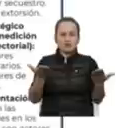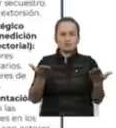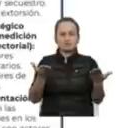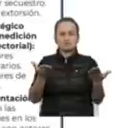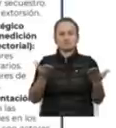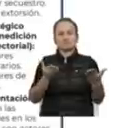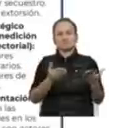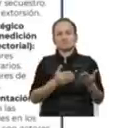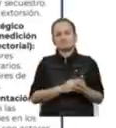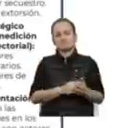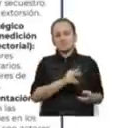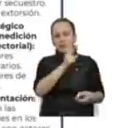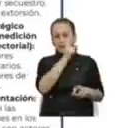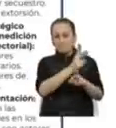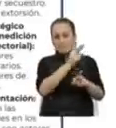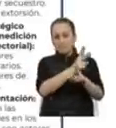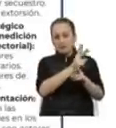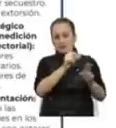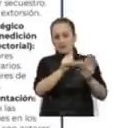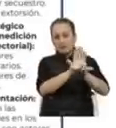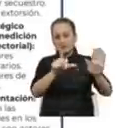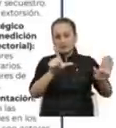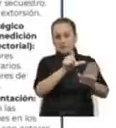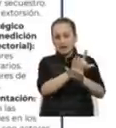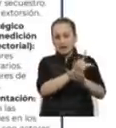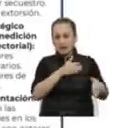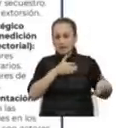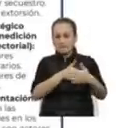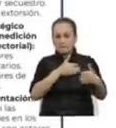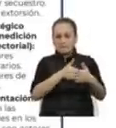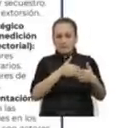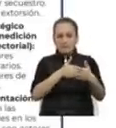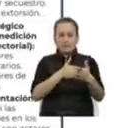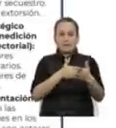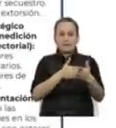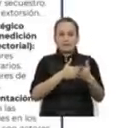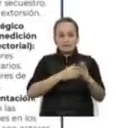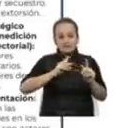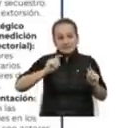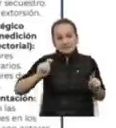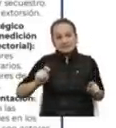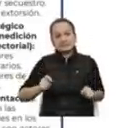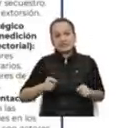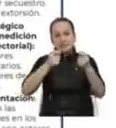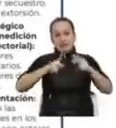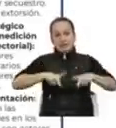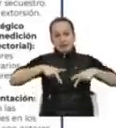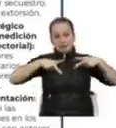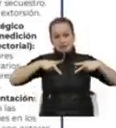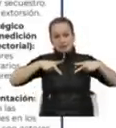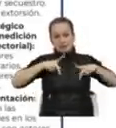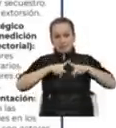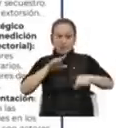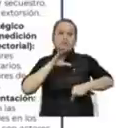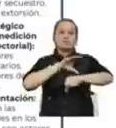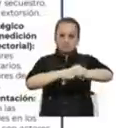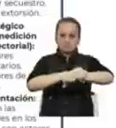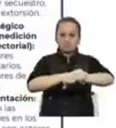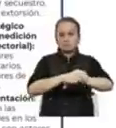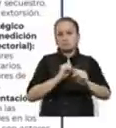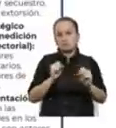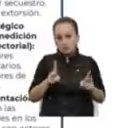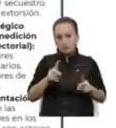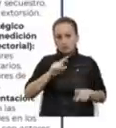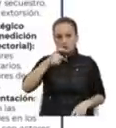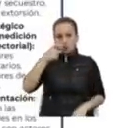contra organizaciones armadas ilegales, si hay posibilidad de capturar, se debe capturar, porque